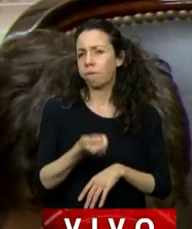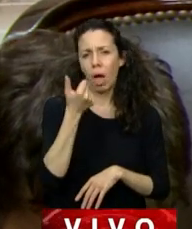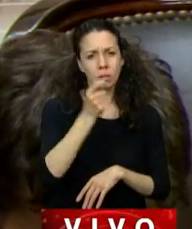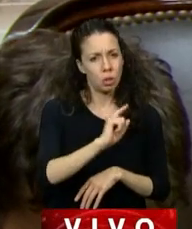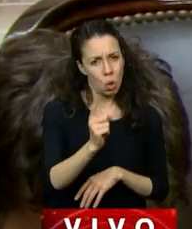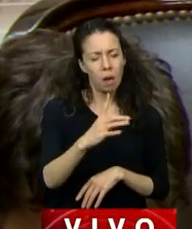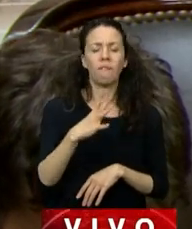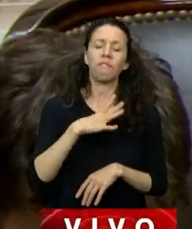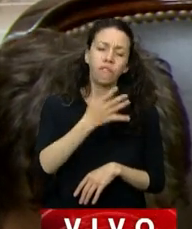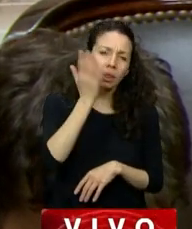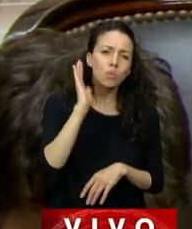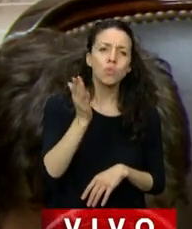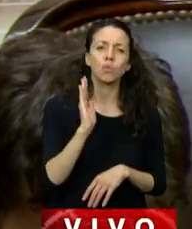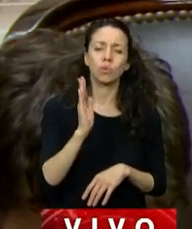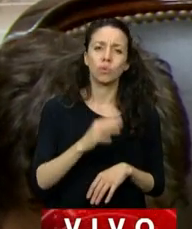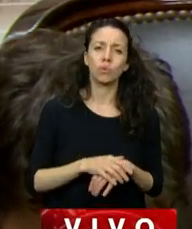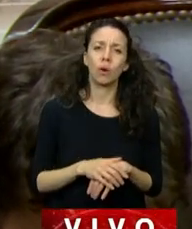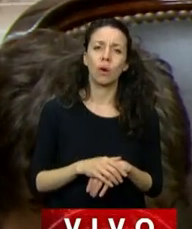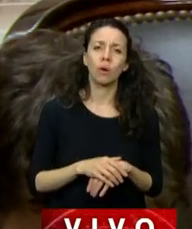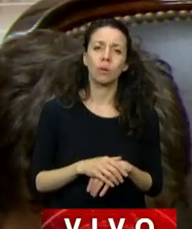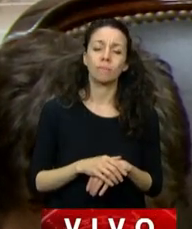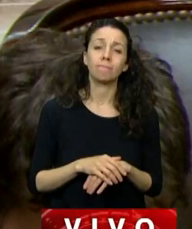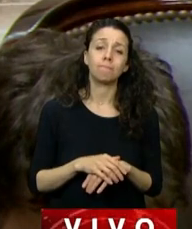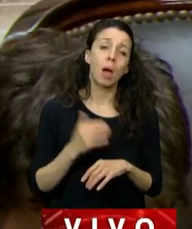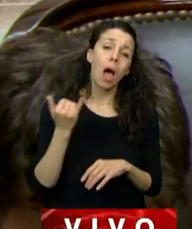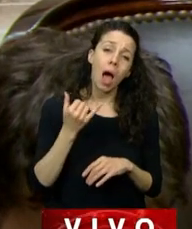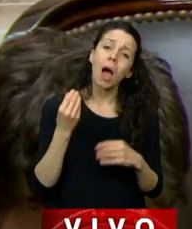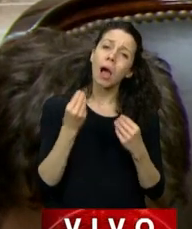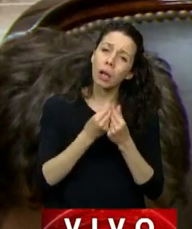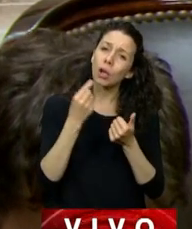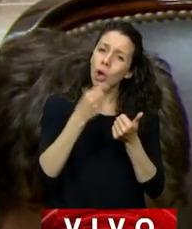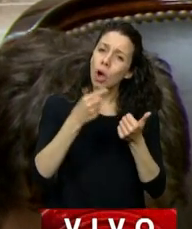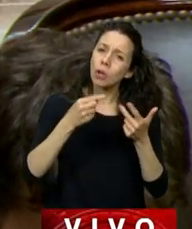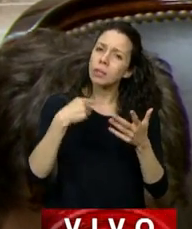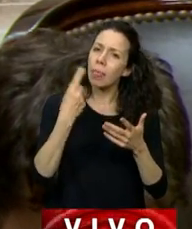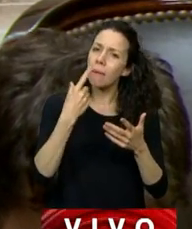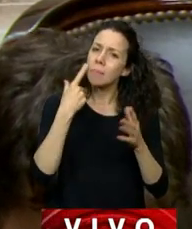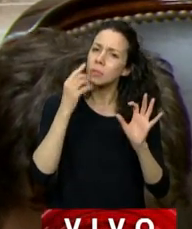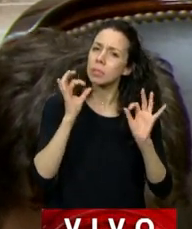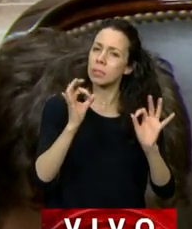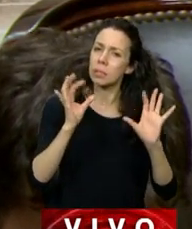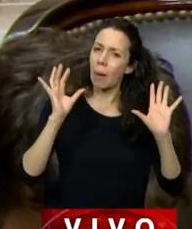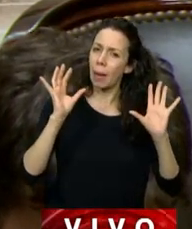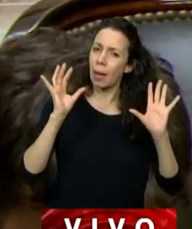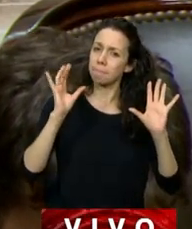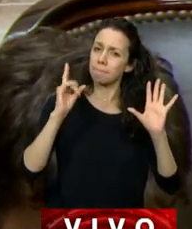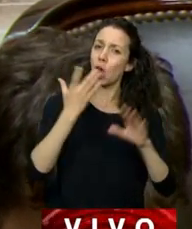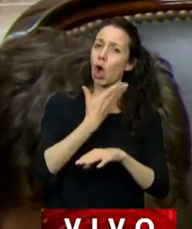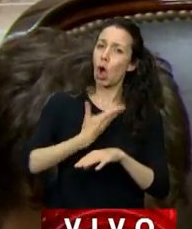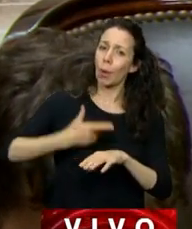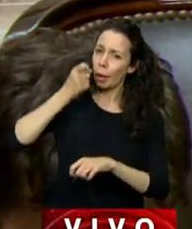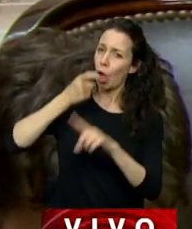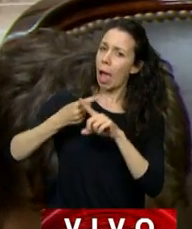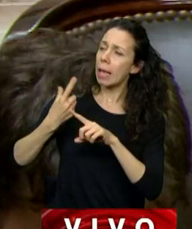que falta mucho. Pero hay muchos factores que hay que tener en cuenta. Un gobierno que recibimos,